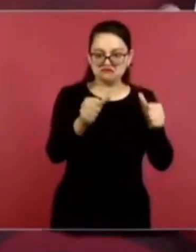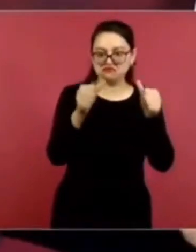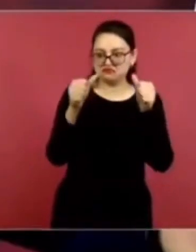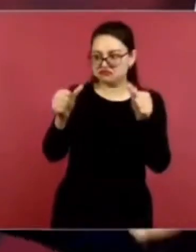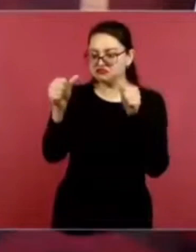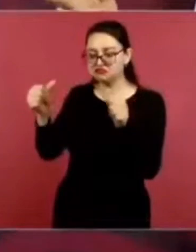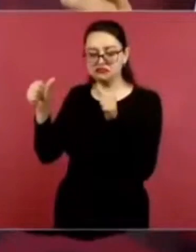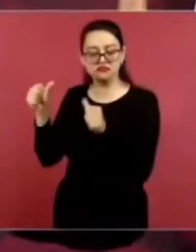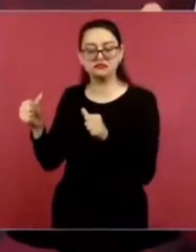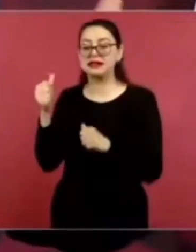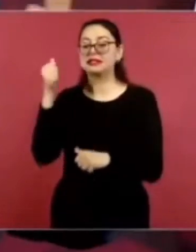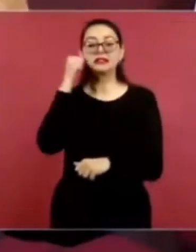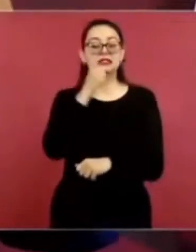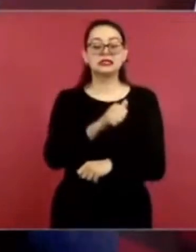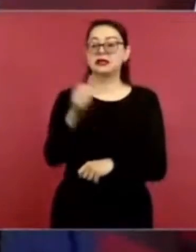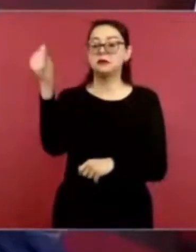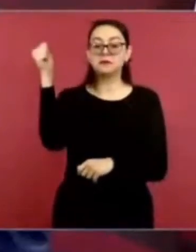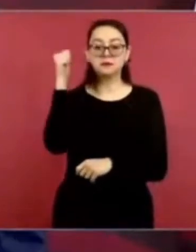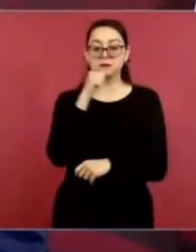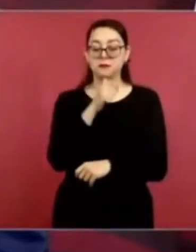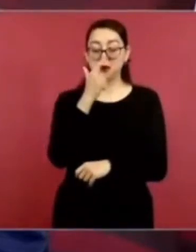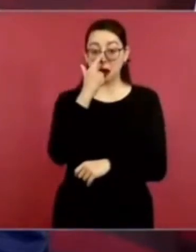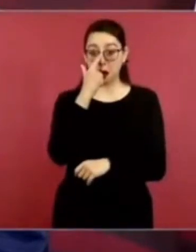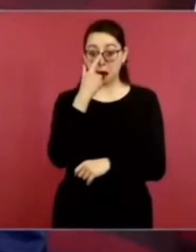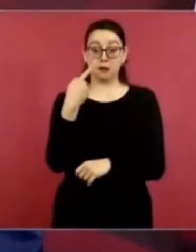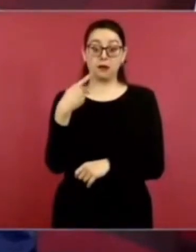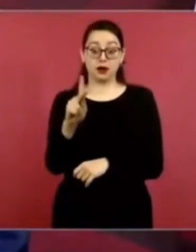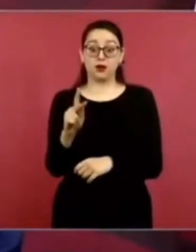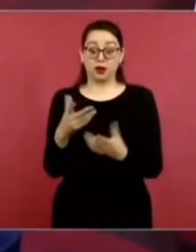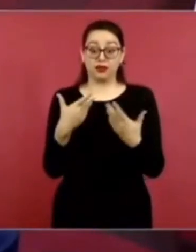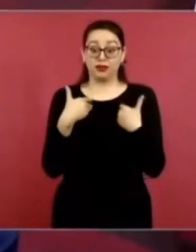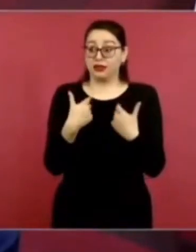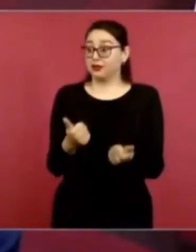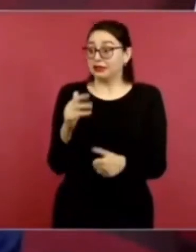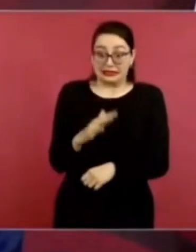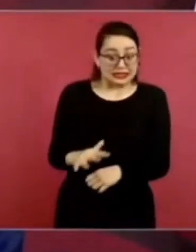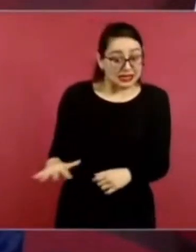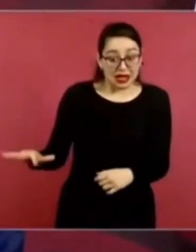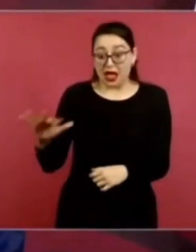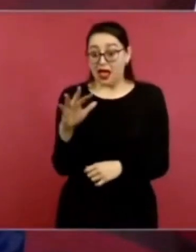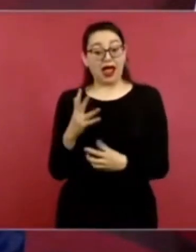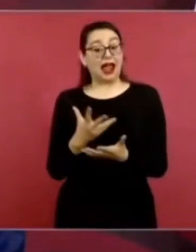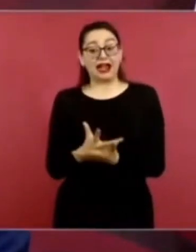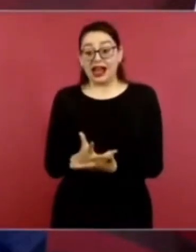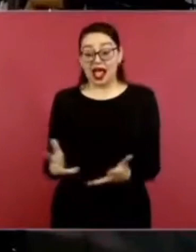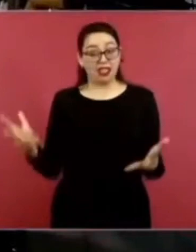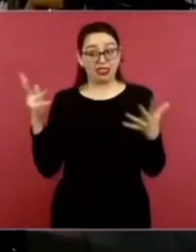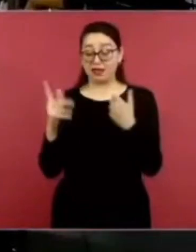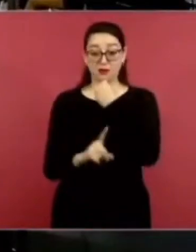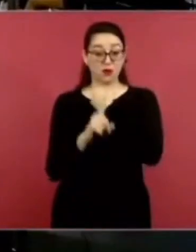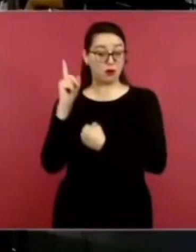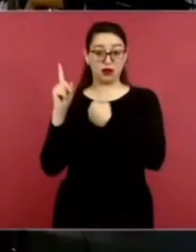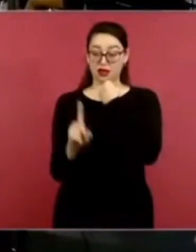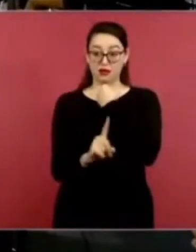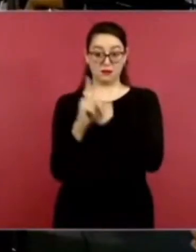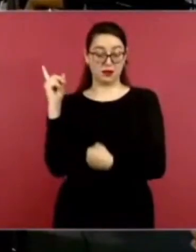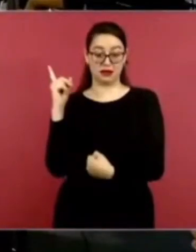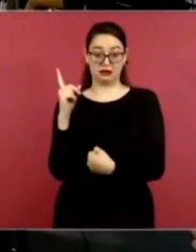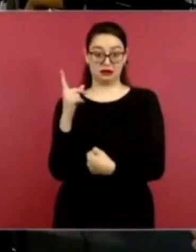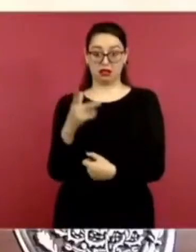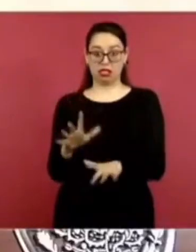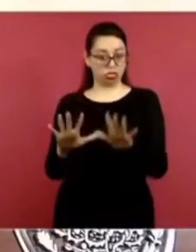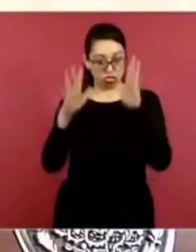Claro, también es mucha la demanda de ayuda y están ahí